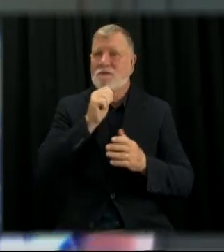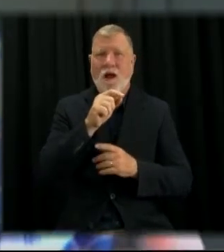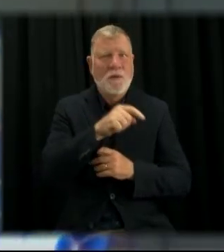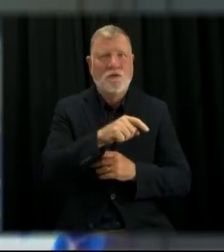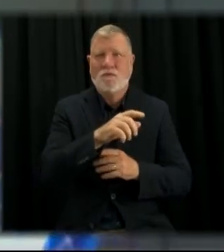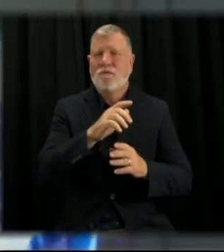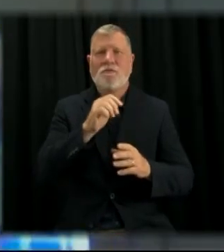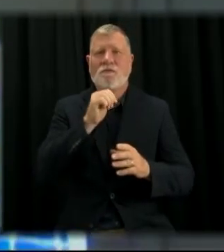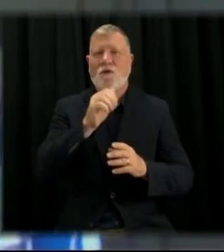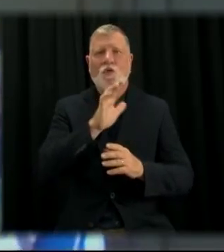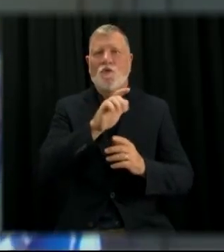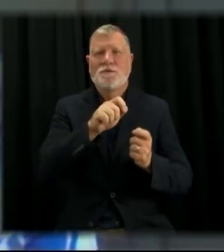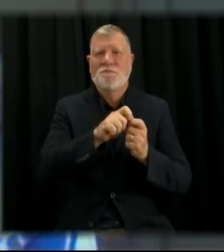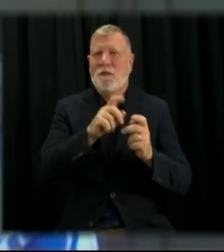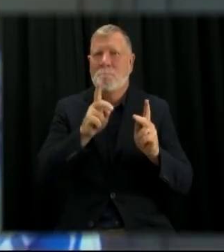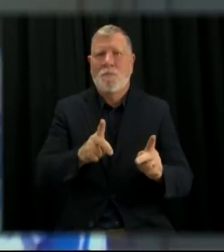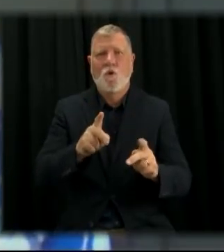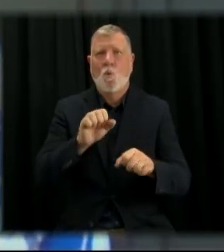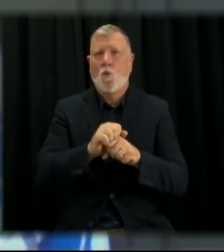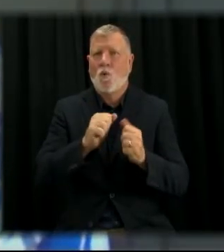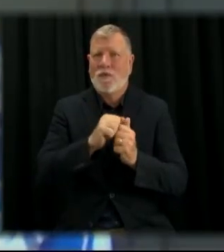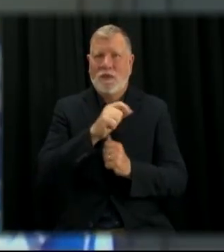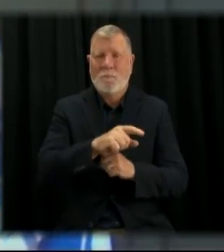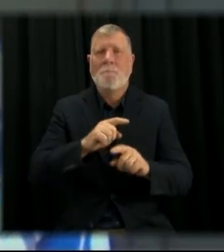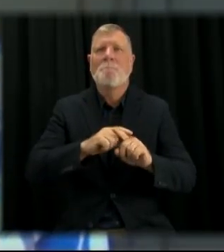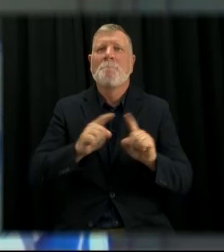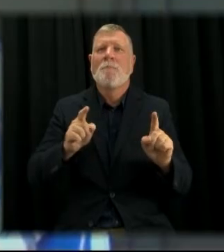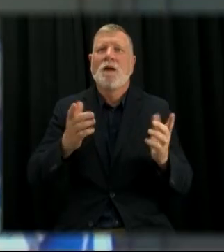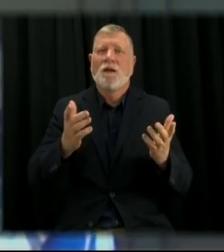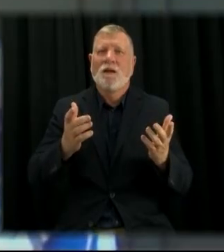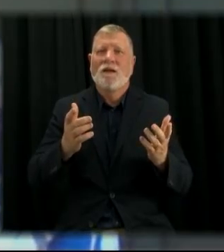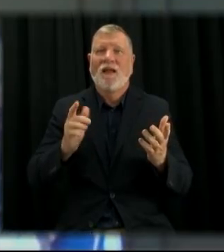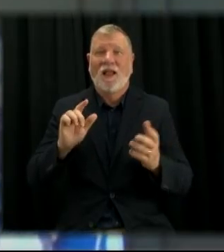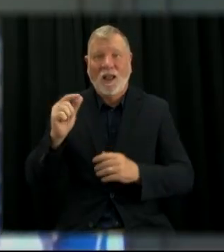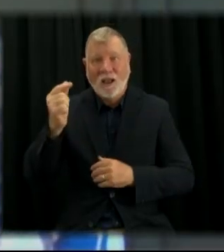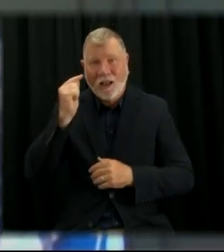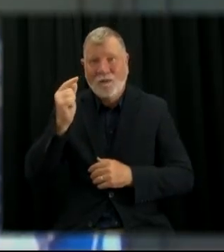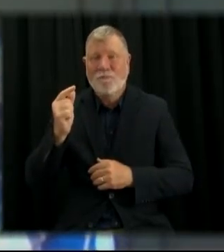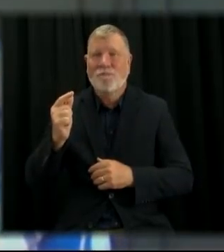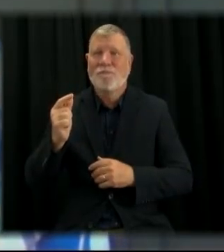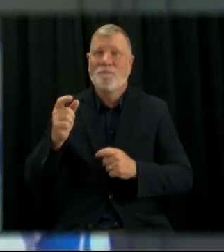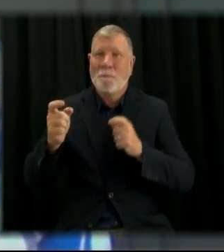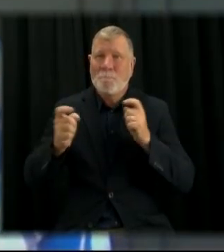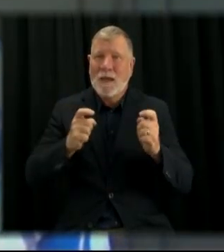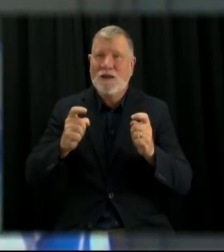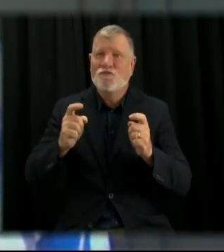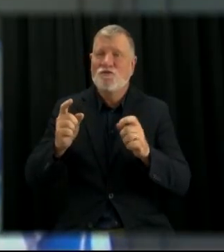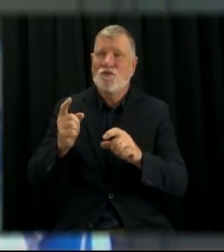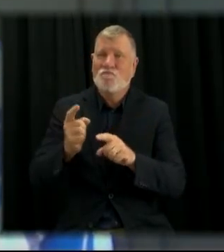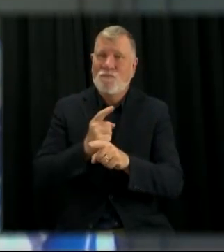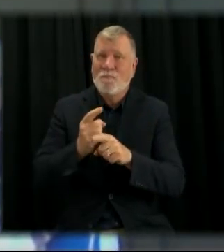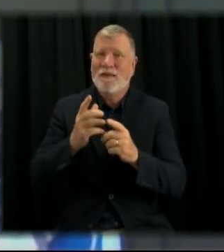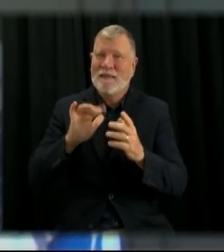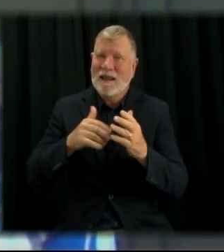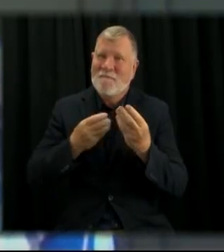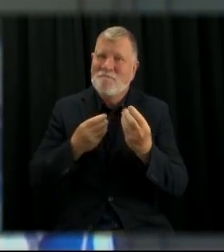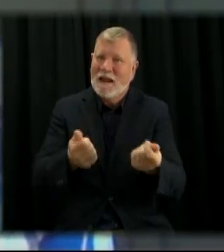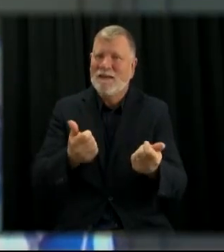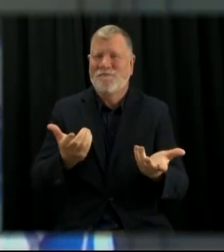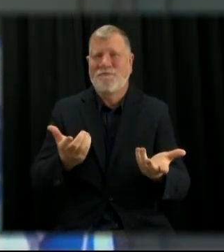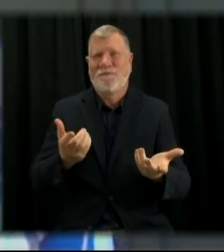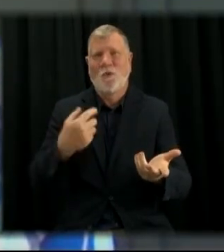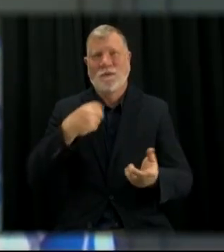de Hacienda, el secretario, son para las personas que están trabajando. El gobierno está, si